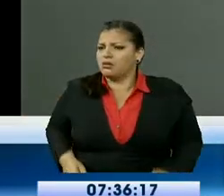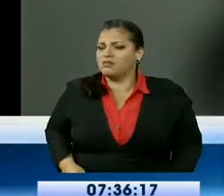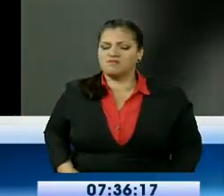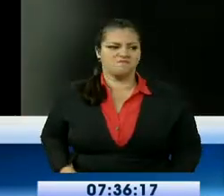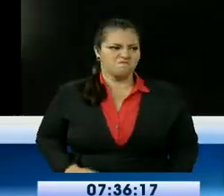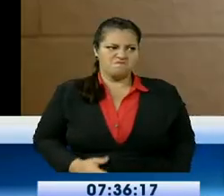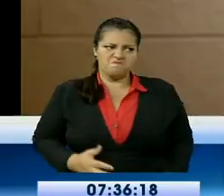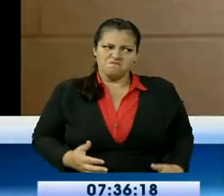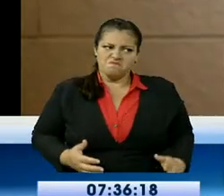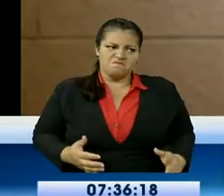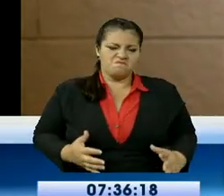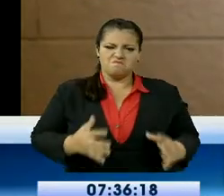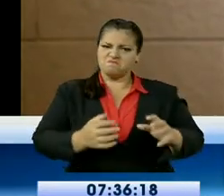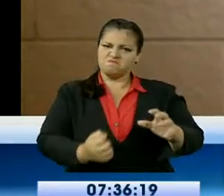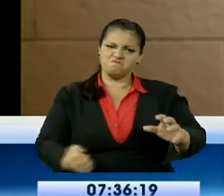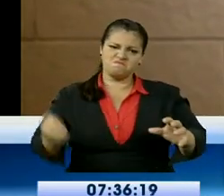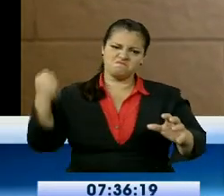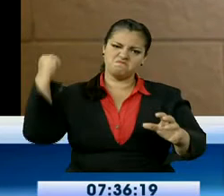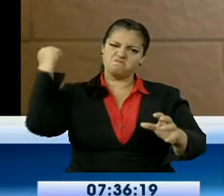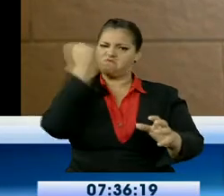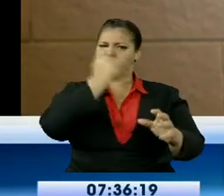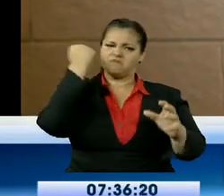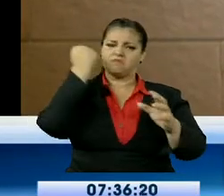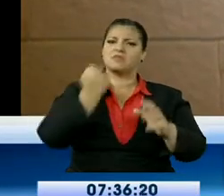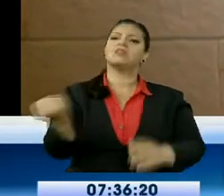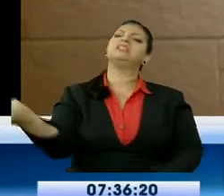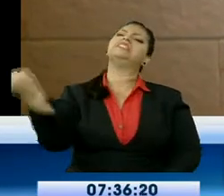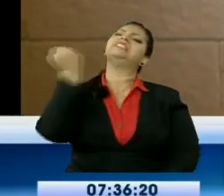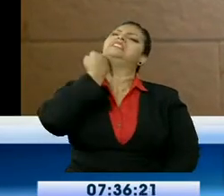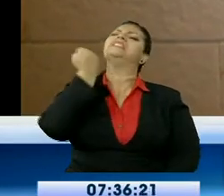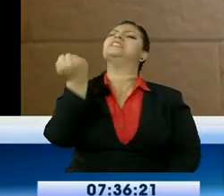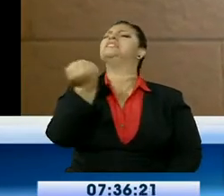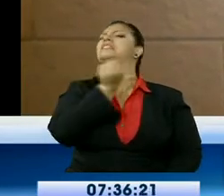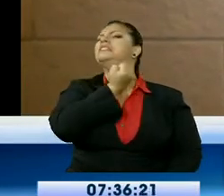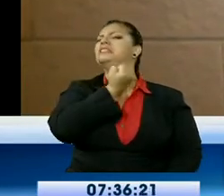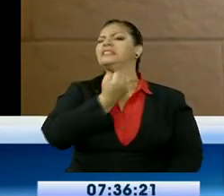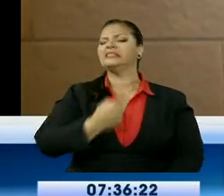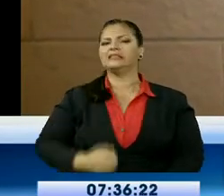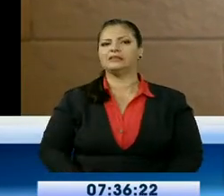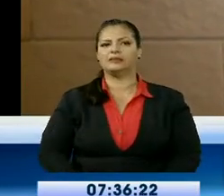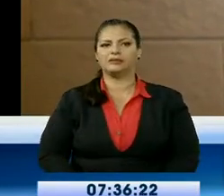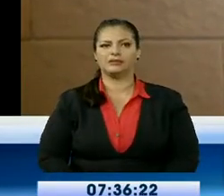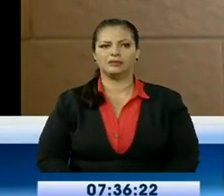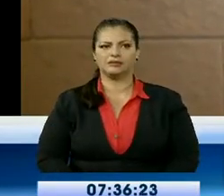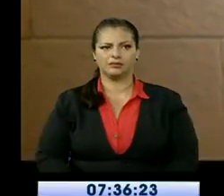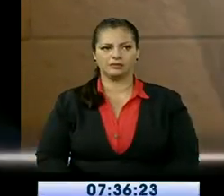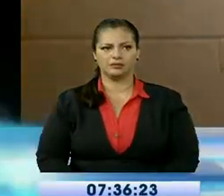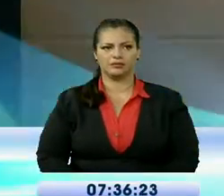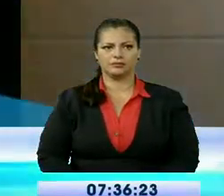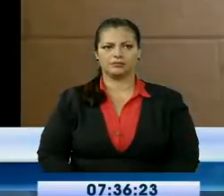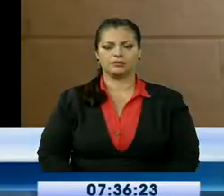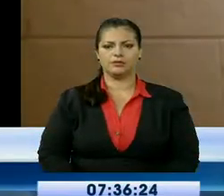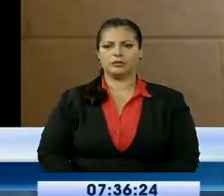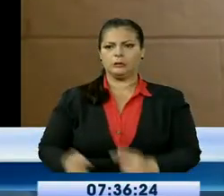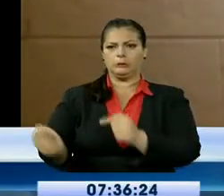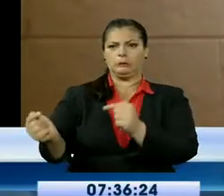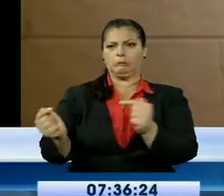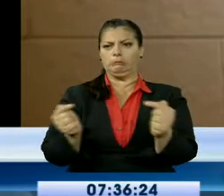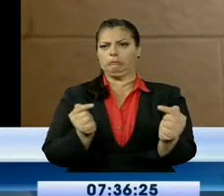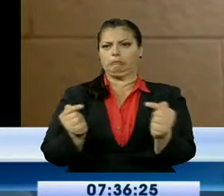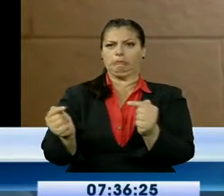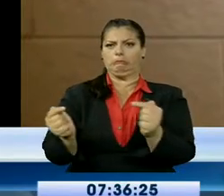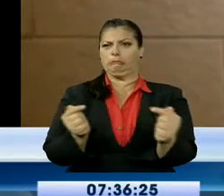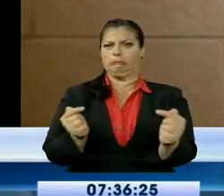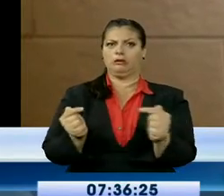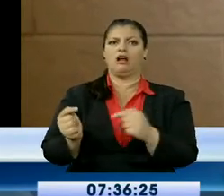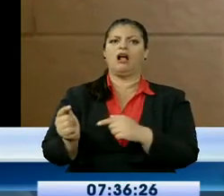contemplaciones. Antes mismo ya habían tenido una riña fatal y creo que le habría ganado, no sé, para que venga y lo